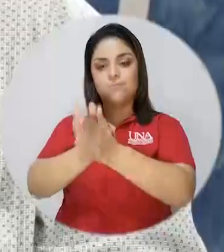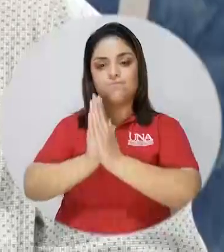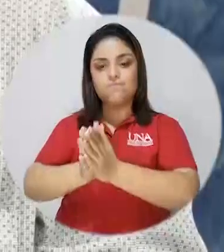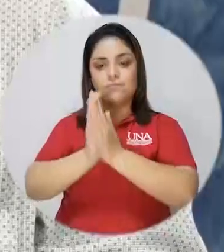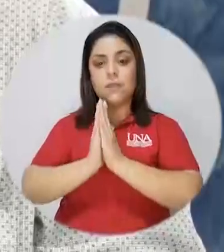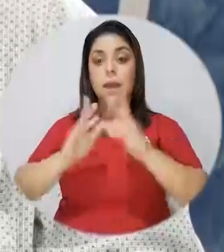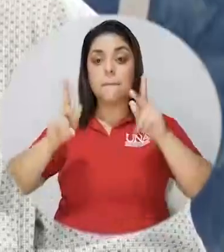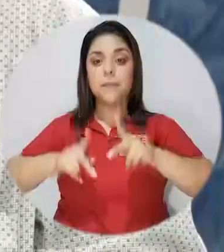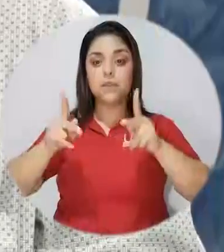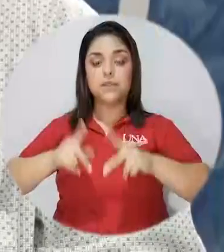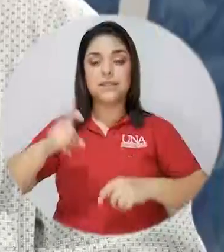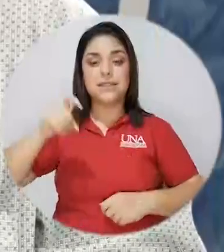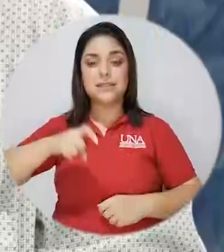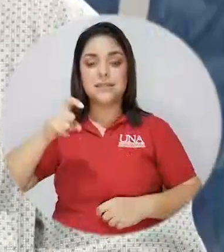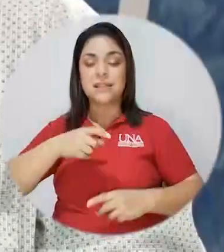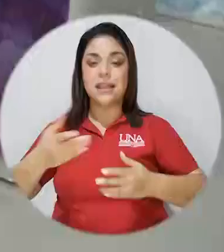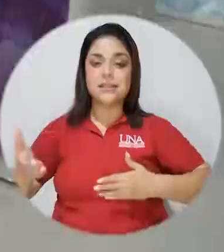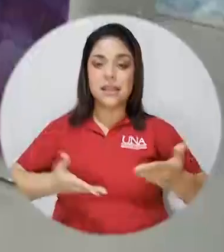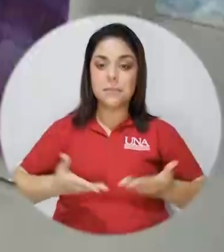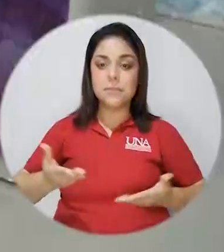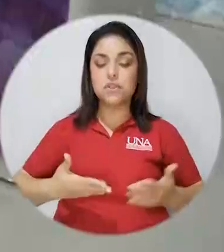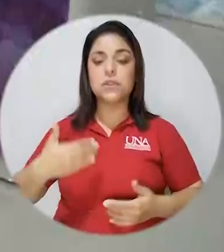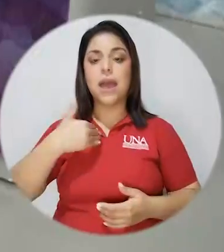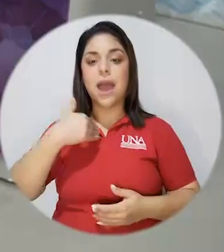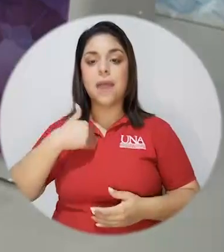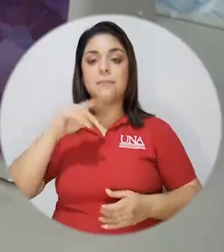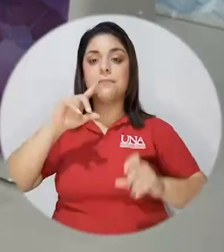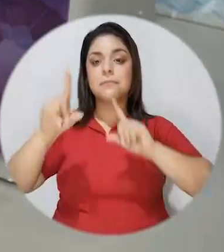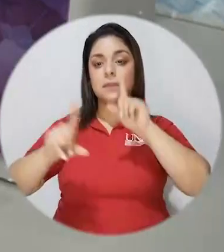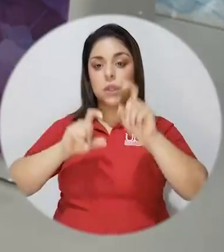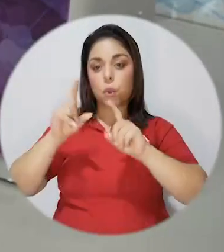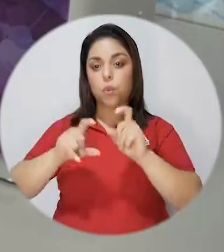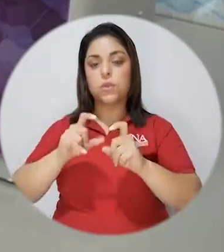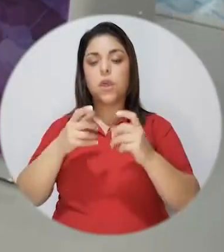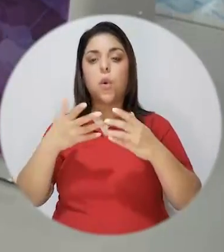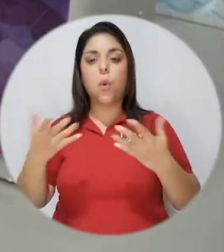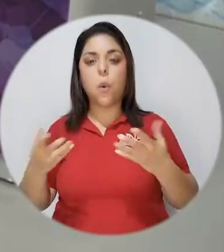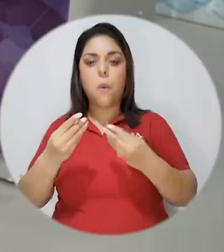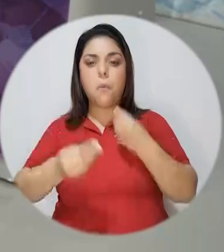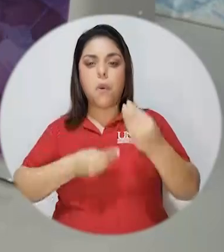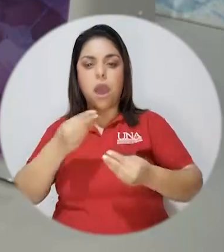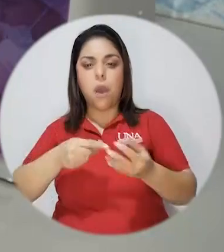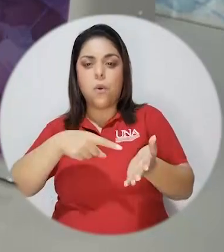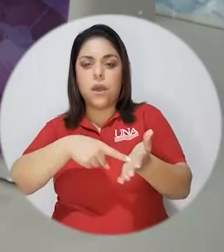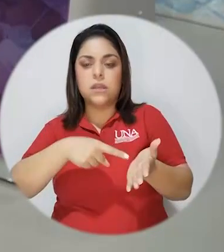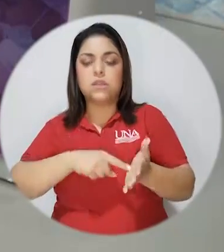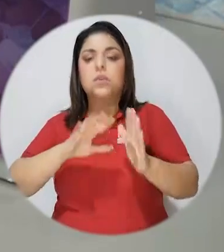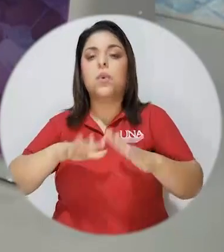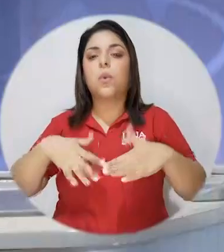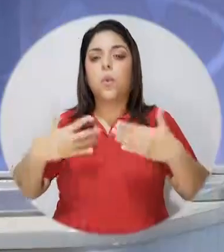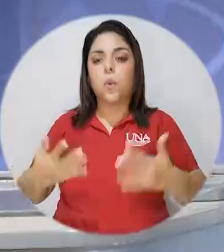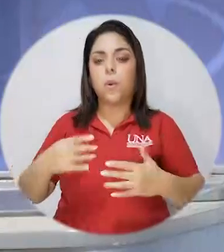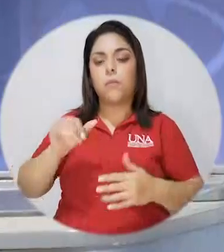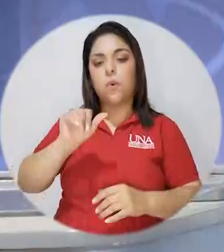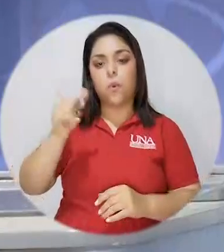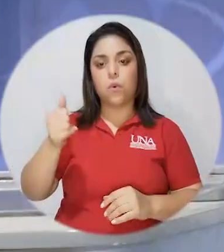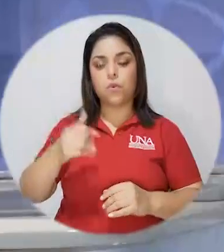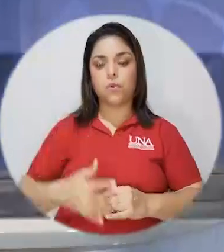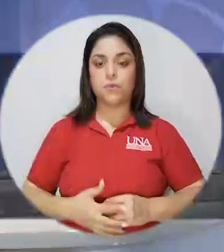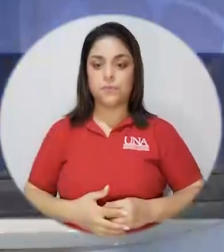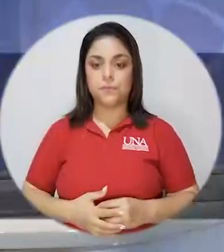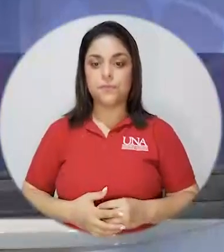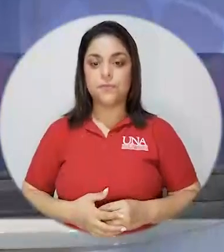personas que requieren servicio, o sea, que tienen preguntas, que tienen consultas, que quieren saber cómo se hace esto, cómo se hace lo otro. Sí, que